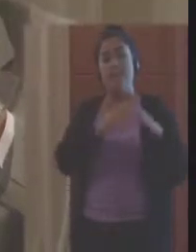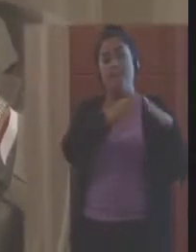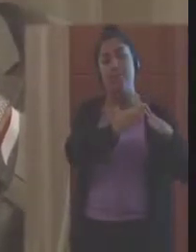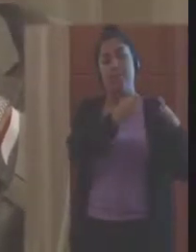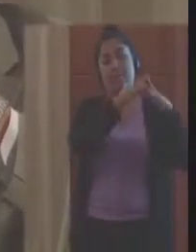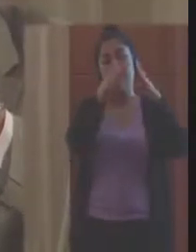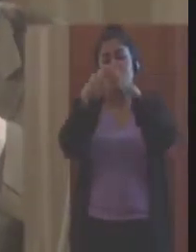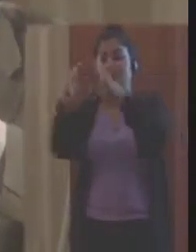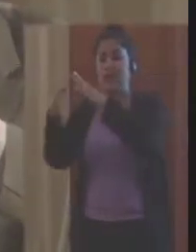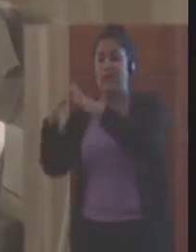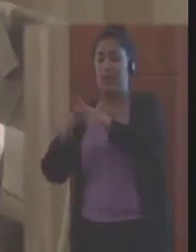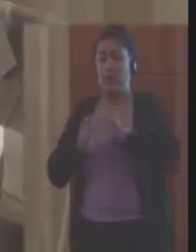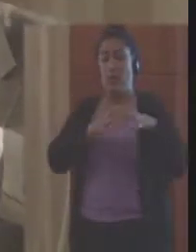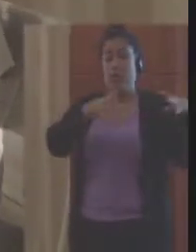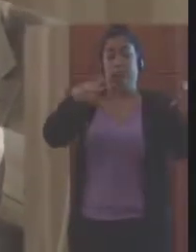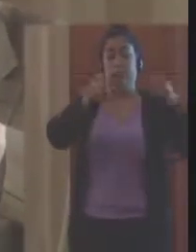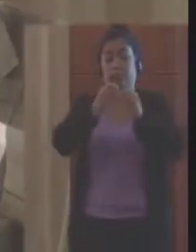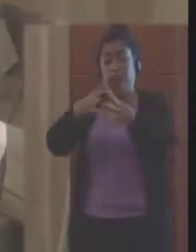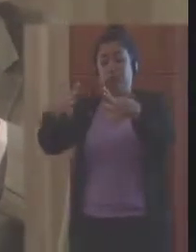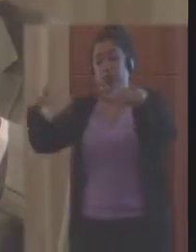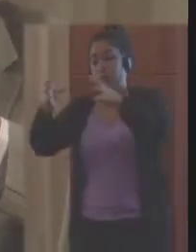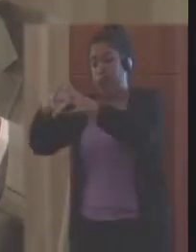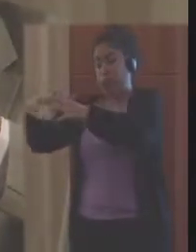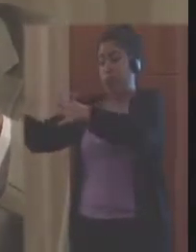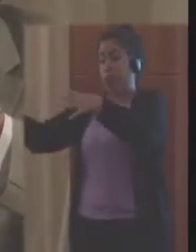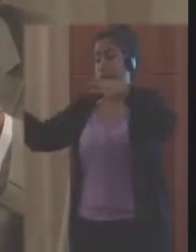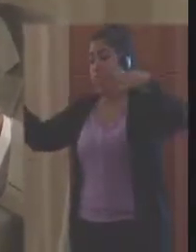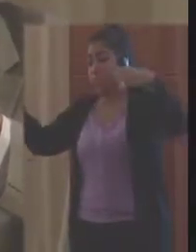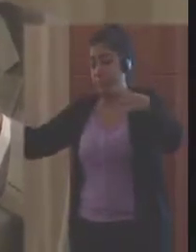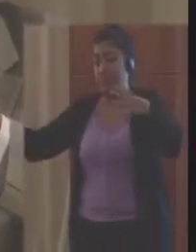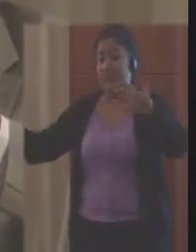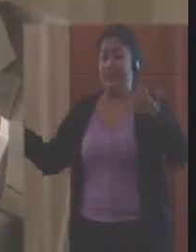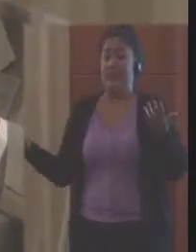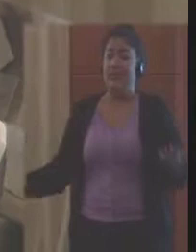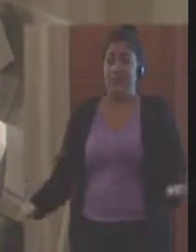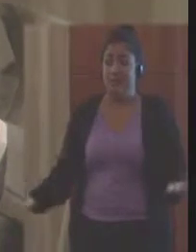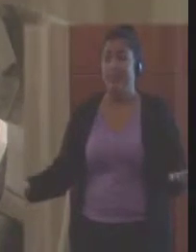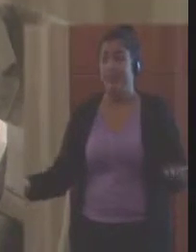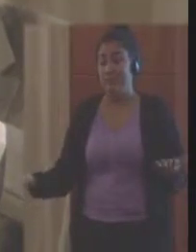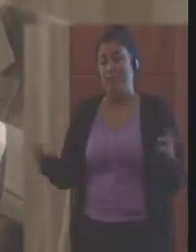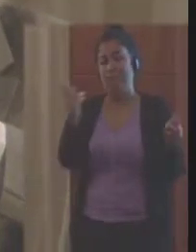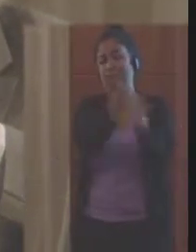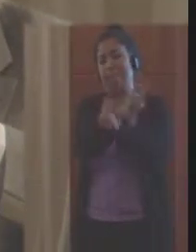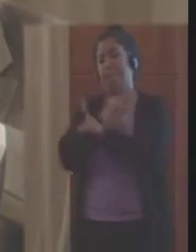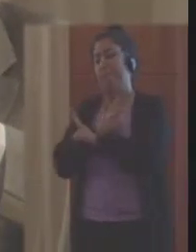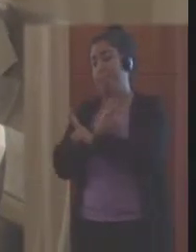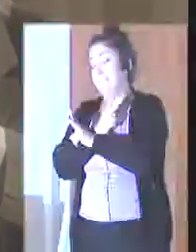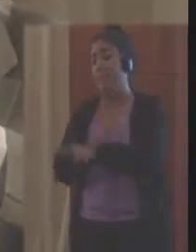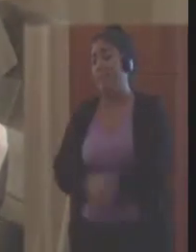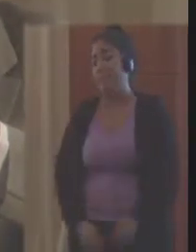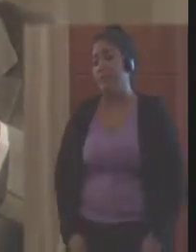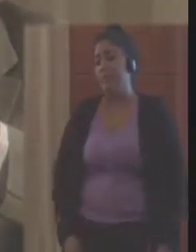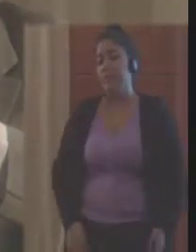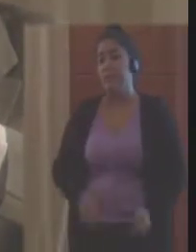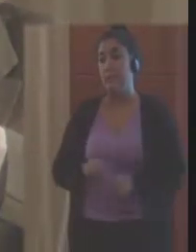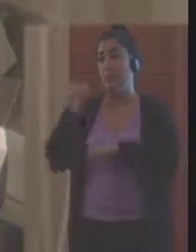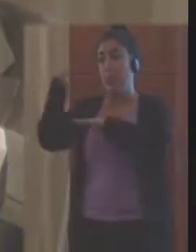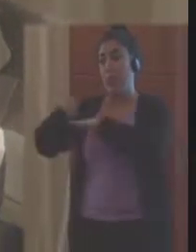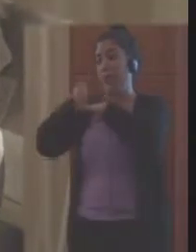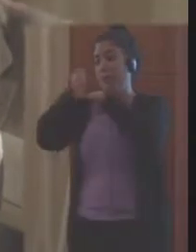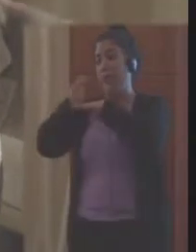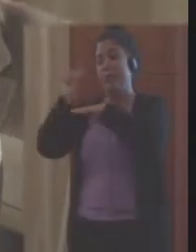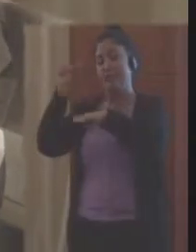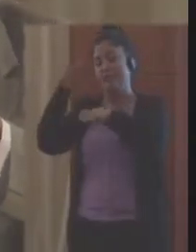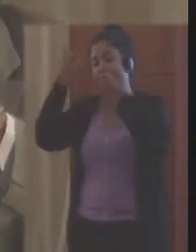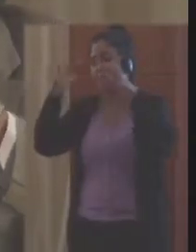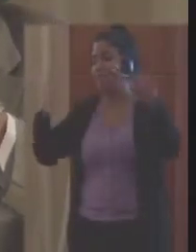de barrios urbanos marginales en donde la ausencia del Estado es evidente. Entonces, en definitiva, una